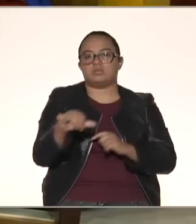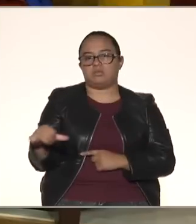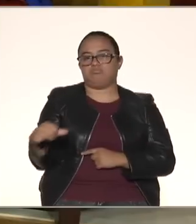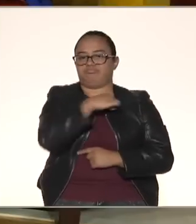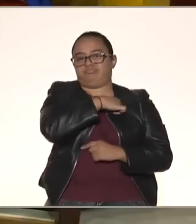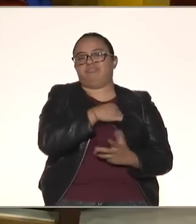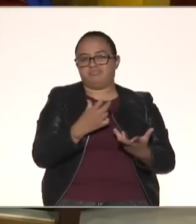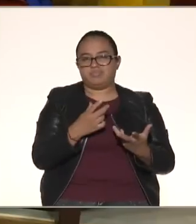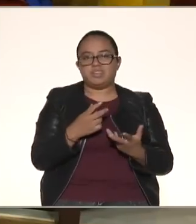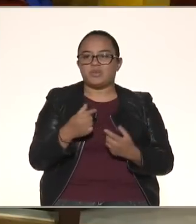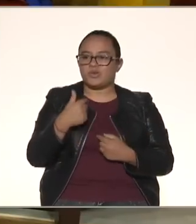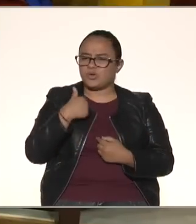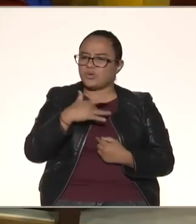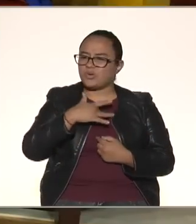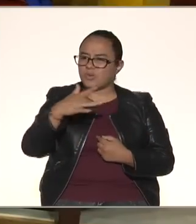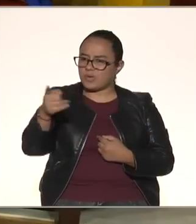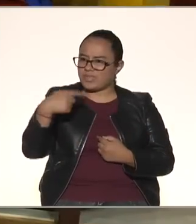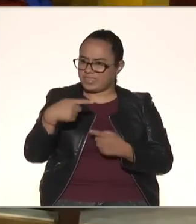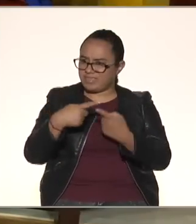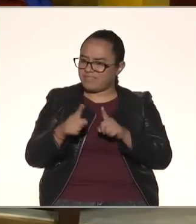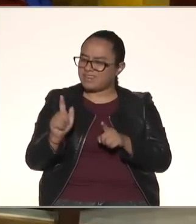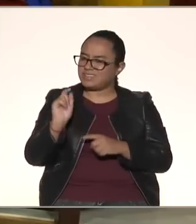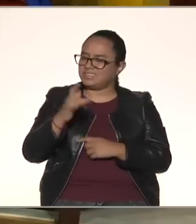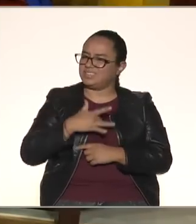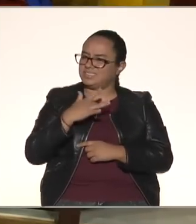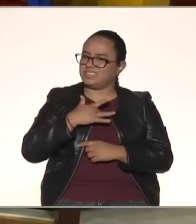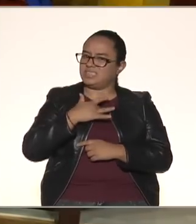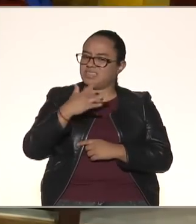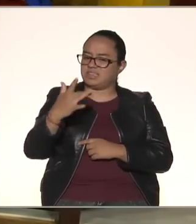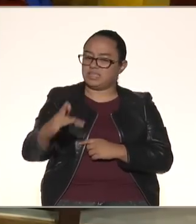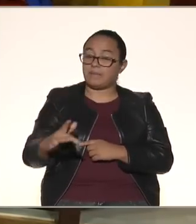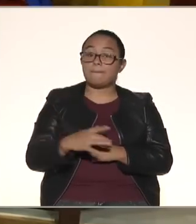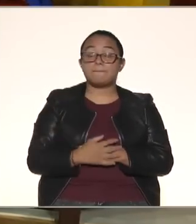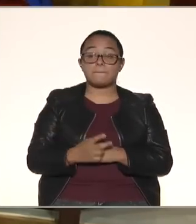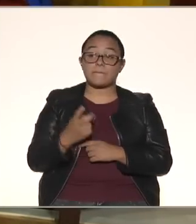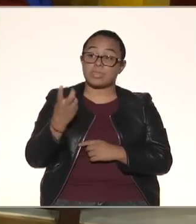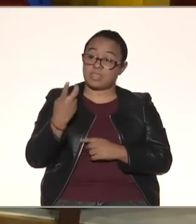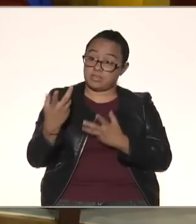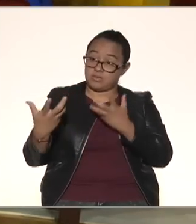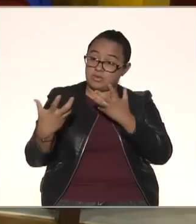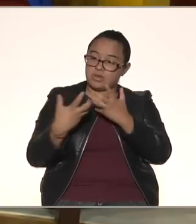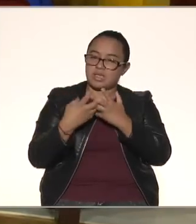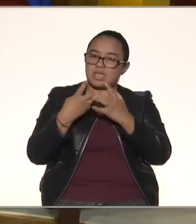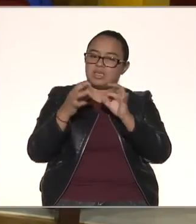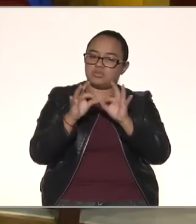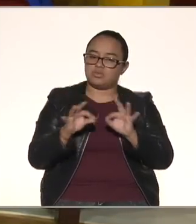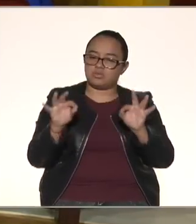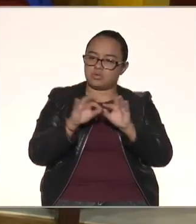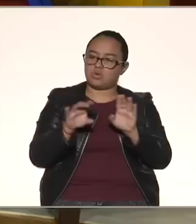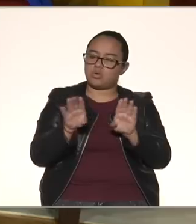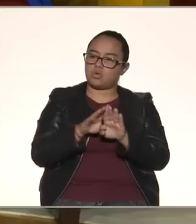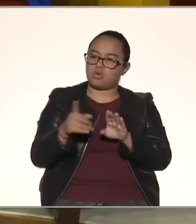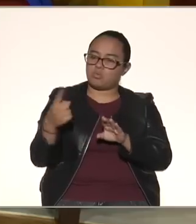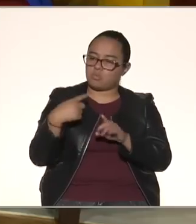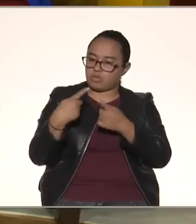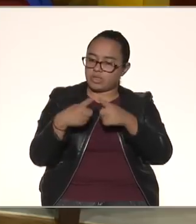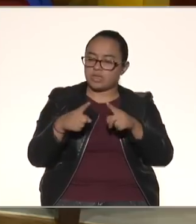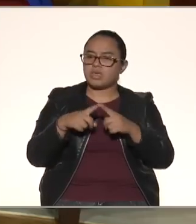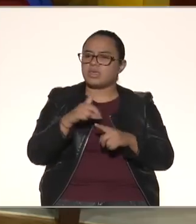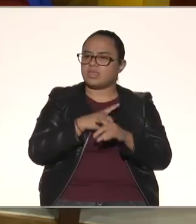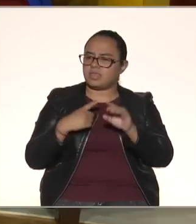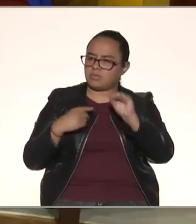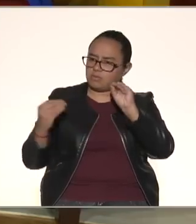adaptarnos, que es una parte importantísima ante esas diferencias, negociar